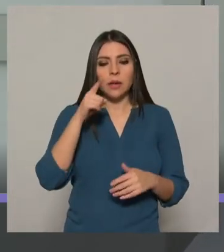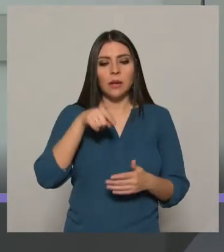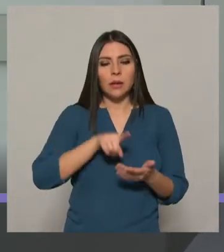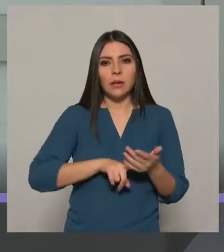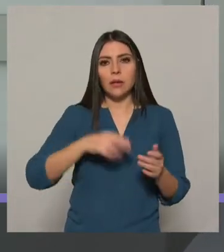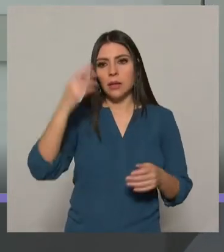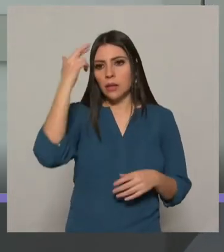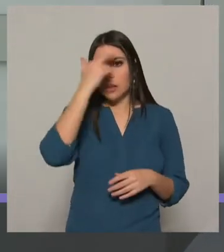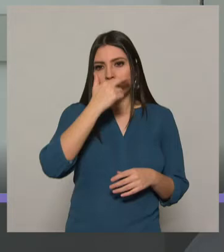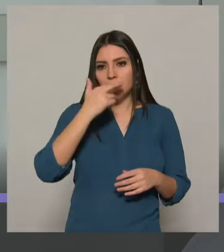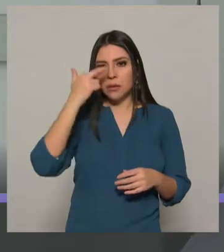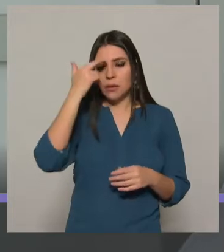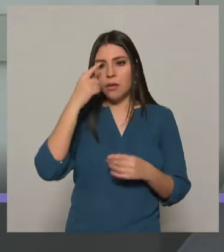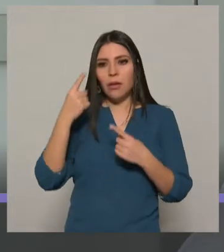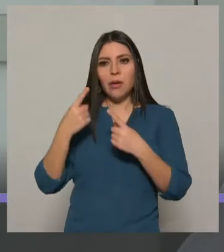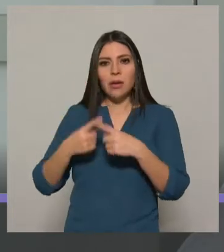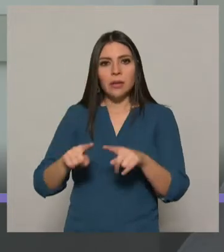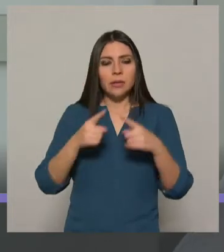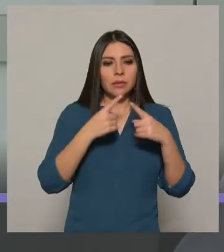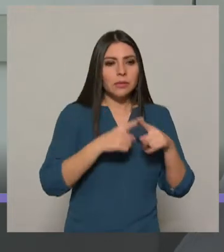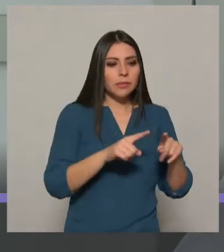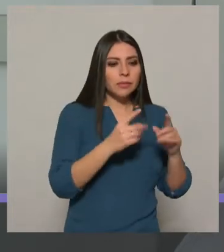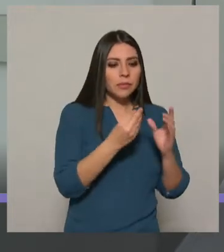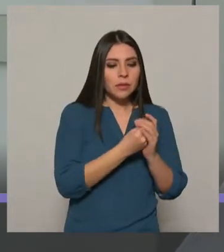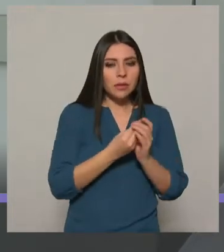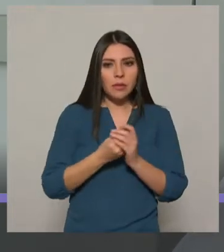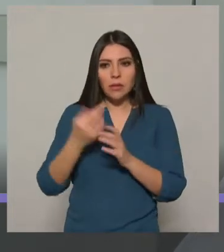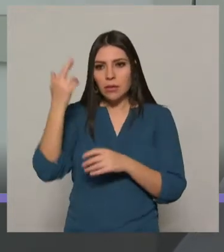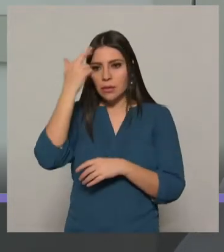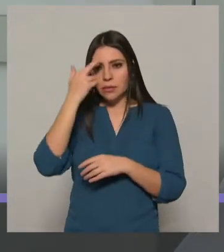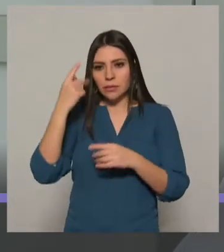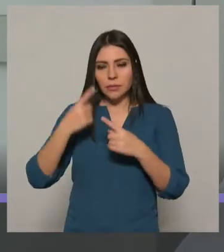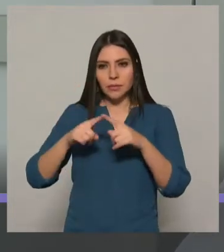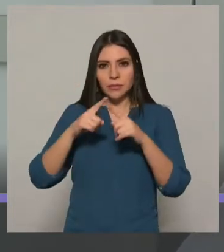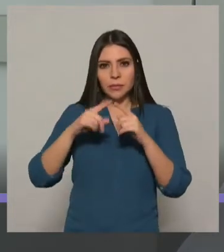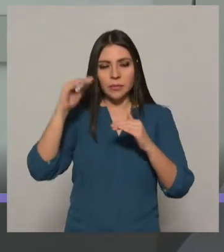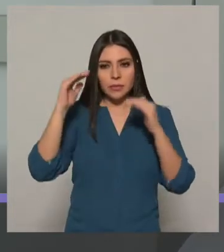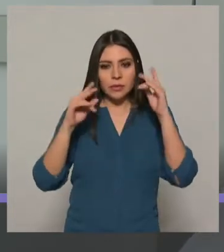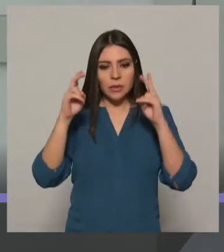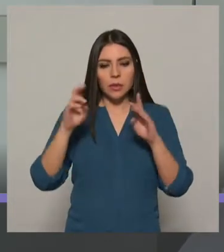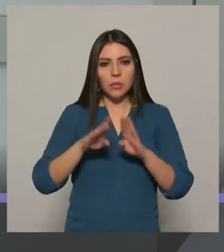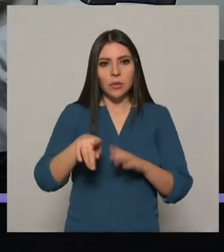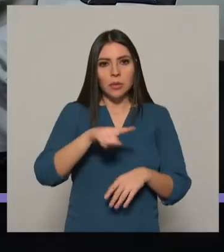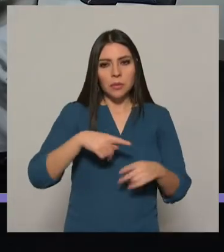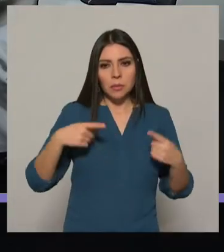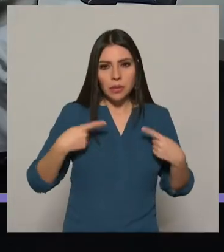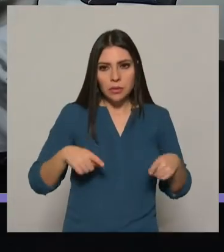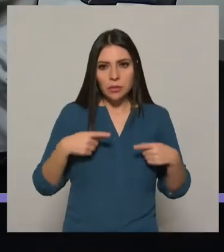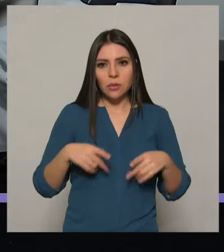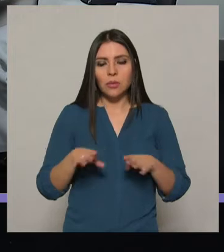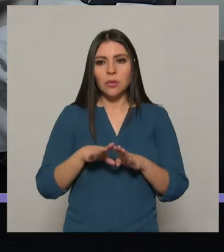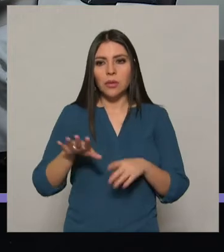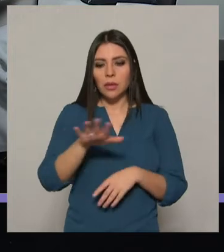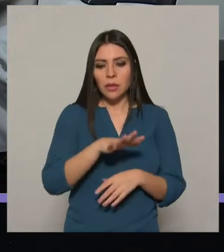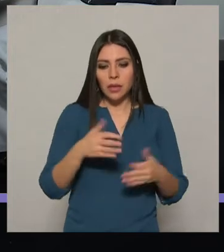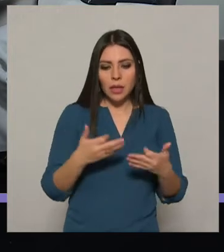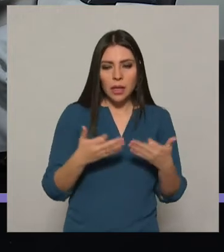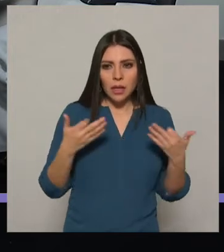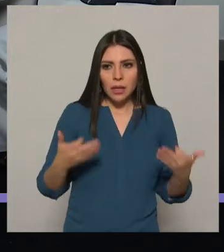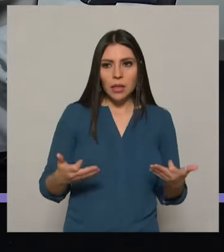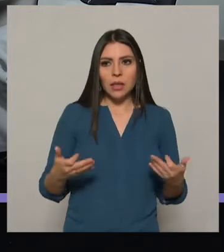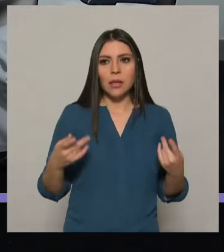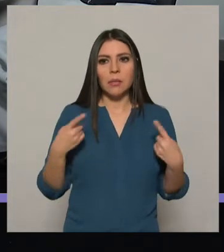analizar con distintos coeficientes generados a través de distintos indicadores como población, como territorio, como